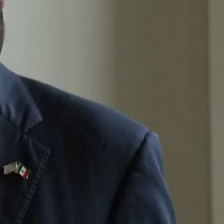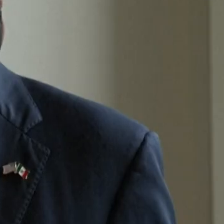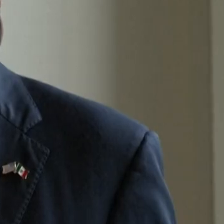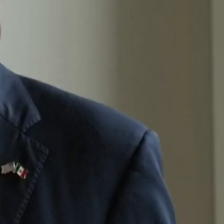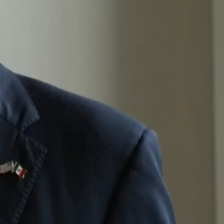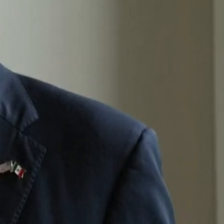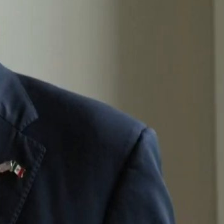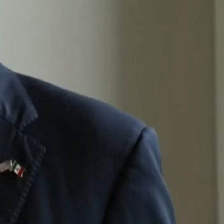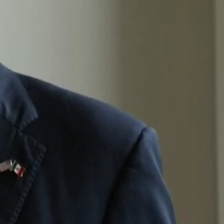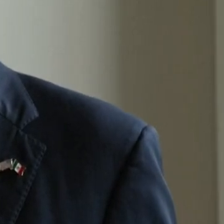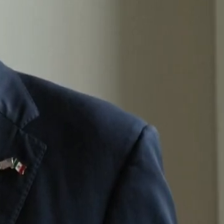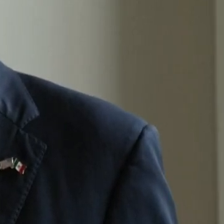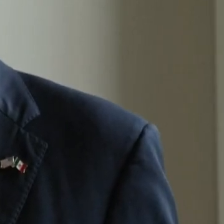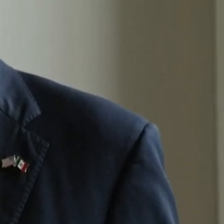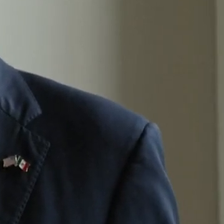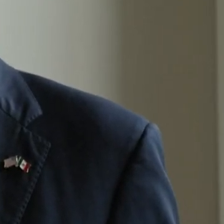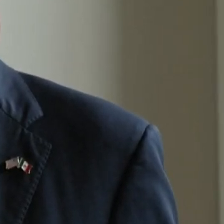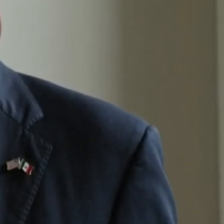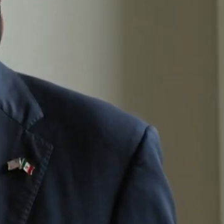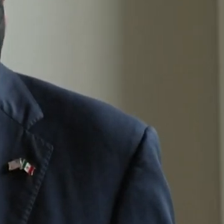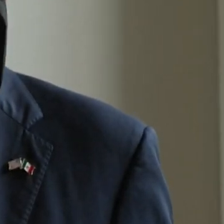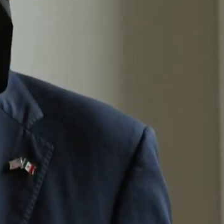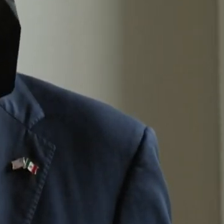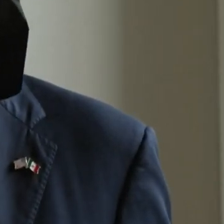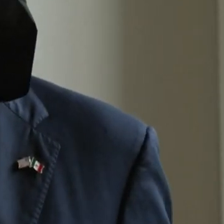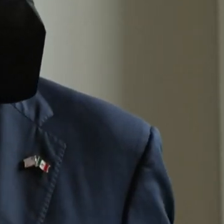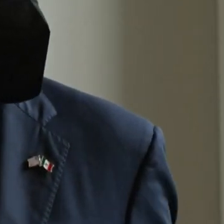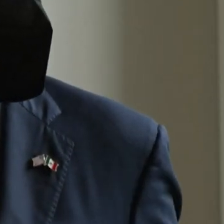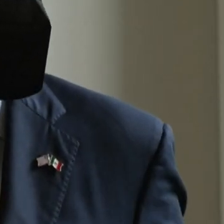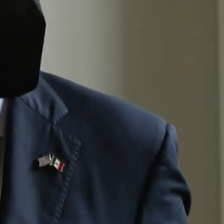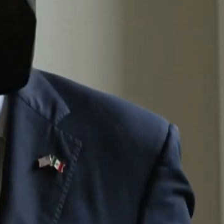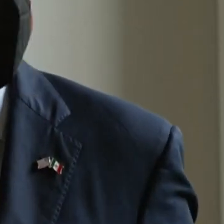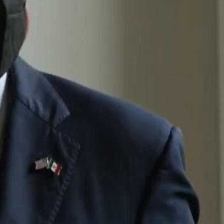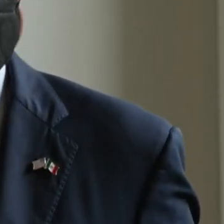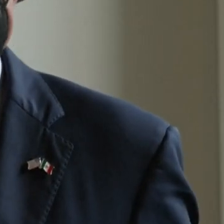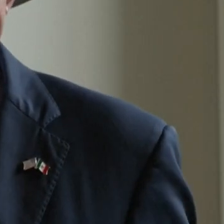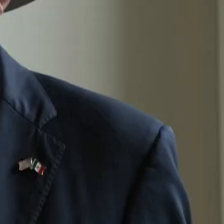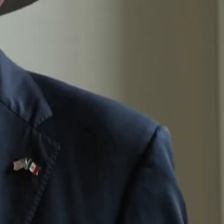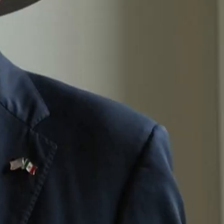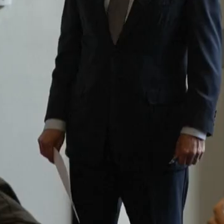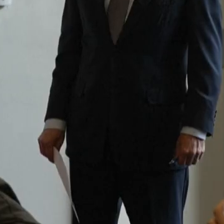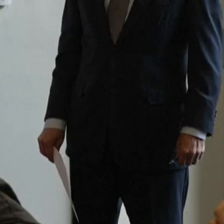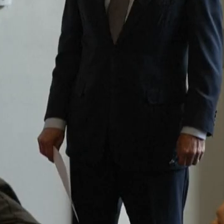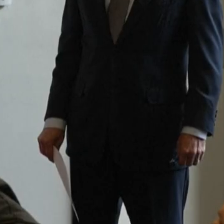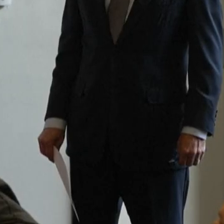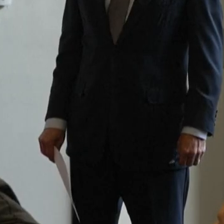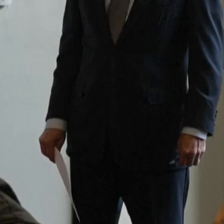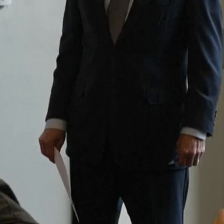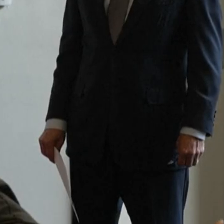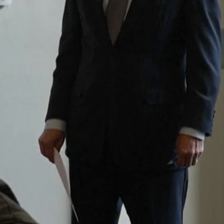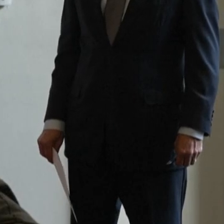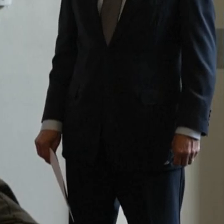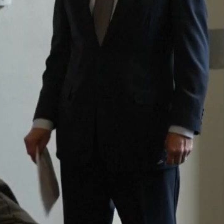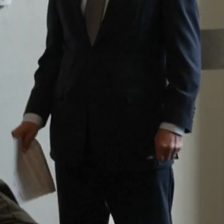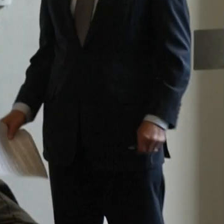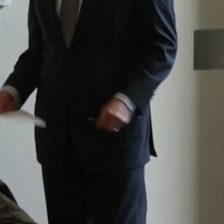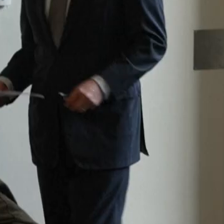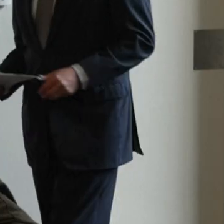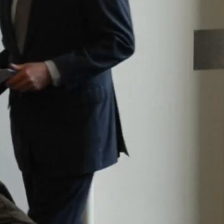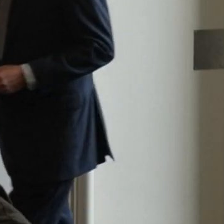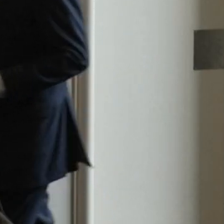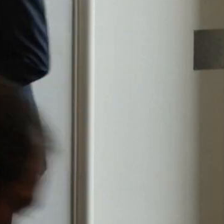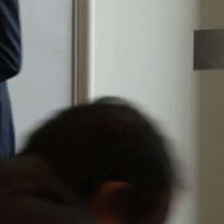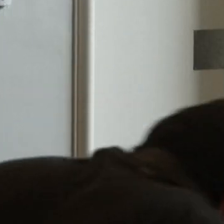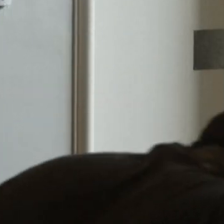proyecto de reforma amenaza la relación comercial entre ambos países al considerarla un riesgo para la democracia la